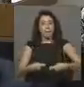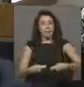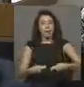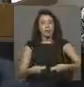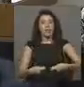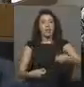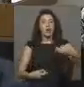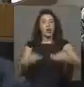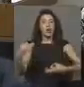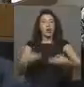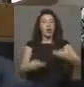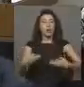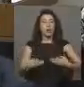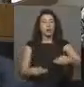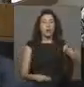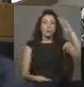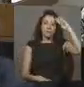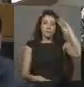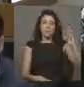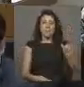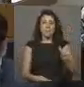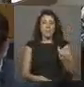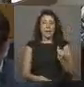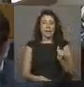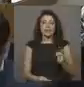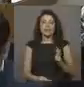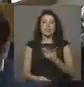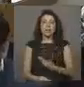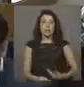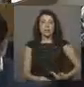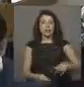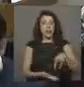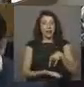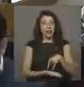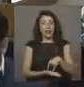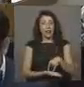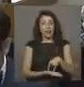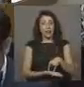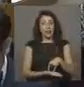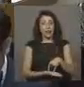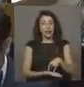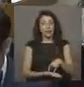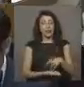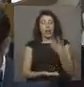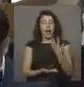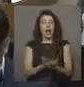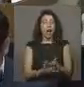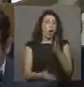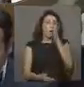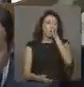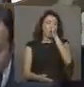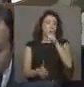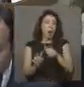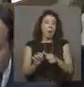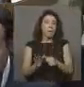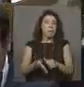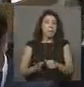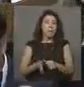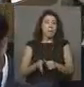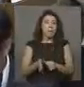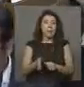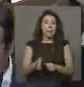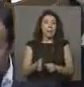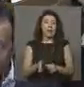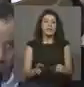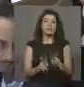justicia militar. Señor presidente, este Parlamento ha sido objeto de una burla permanente